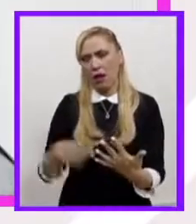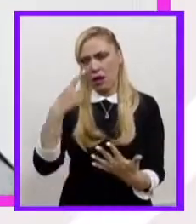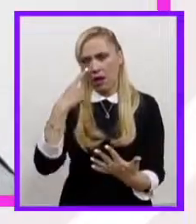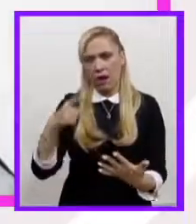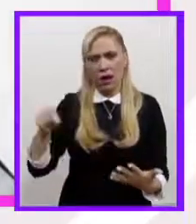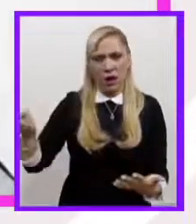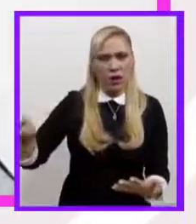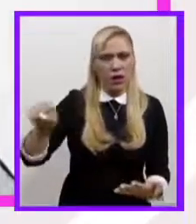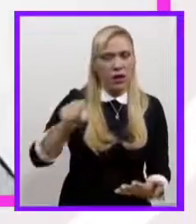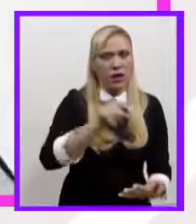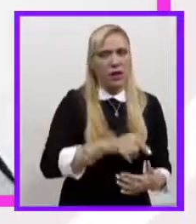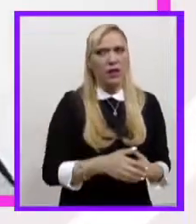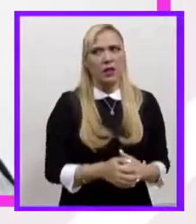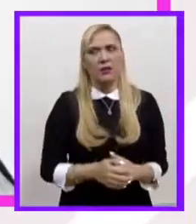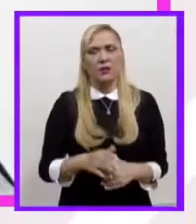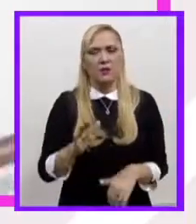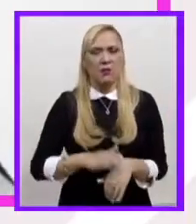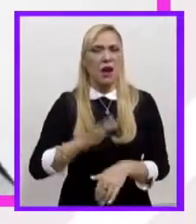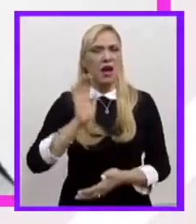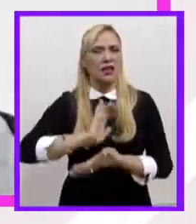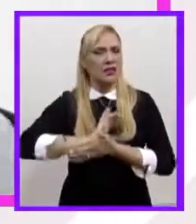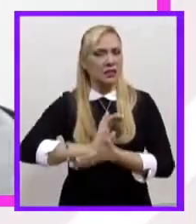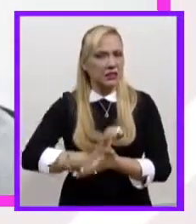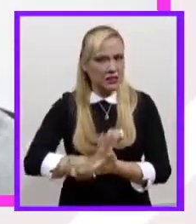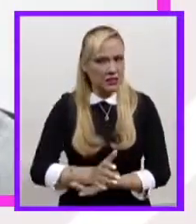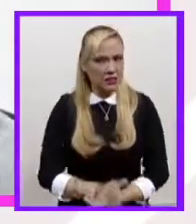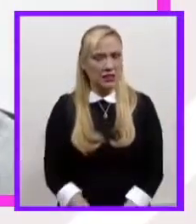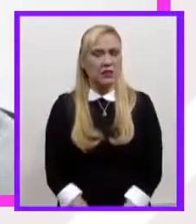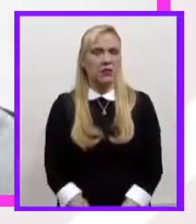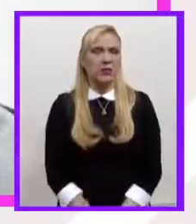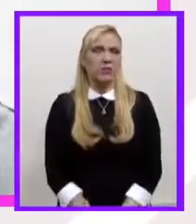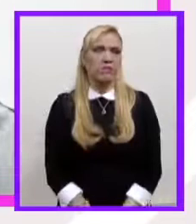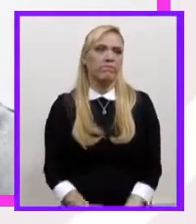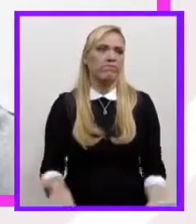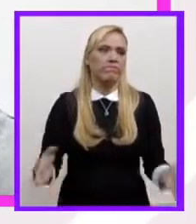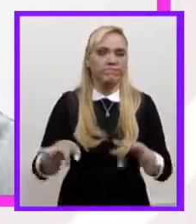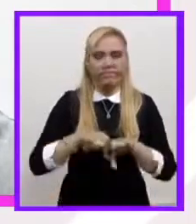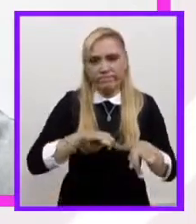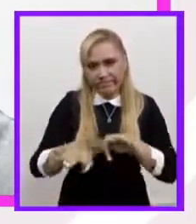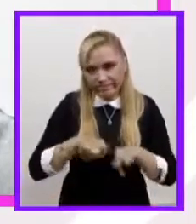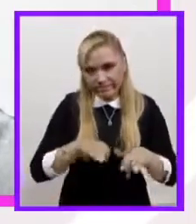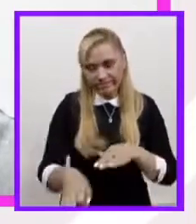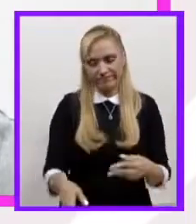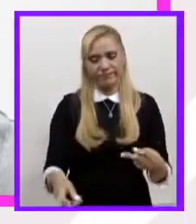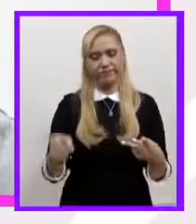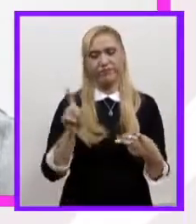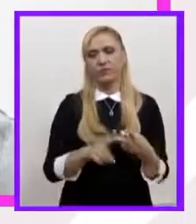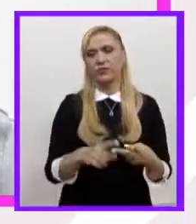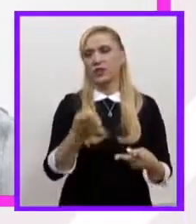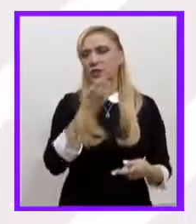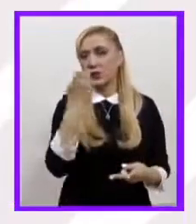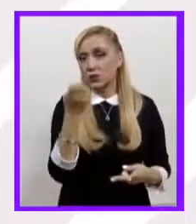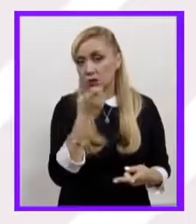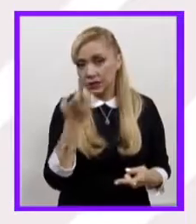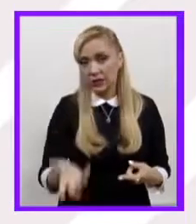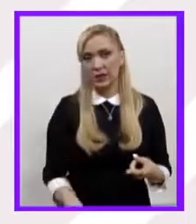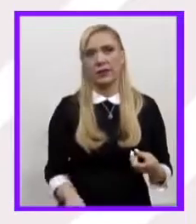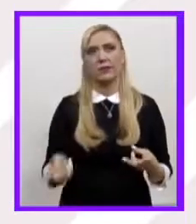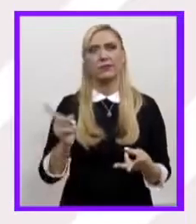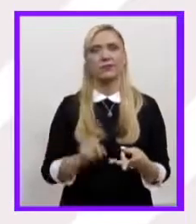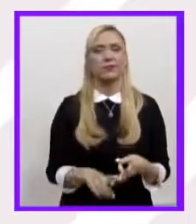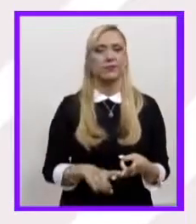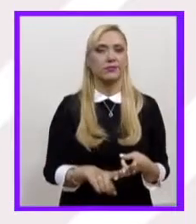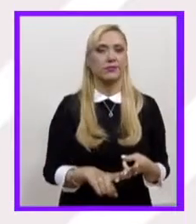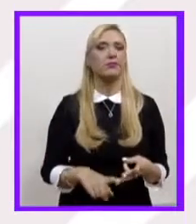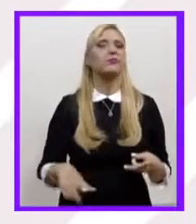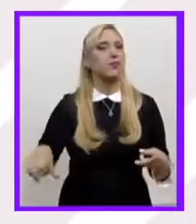espacios donde se genera la discriminación. Ocurre mucho en los centros laborales, en los entornos escolares, por supuesto en el